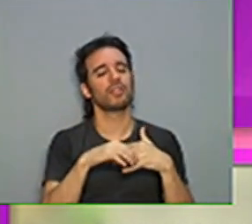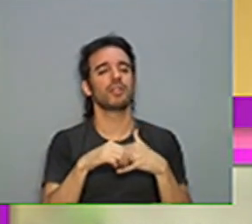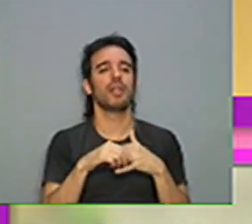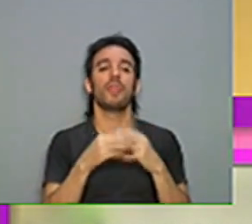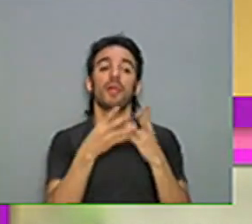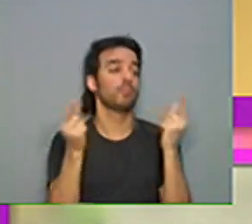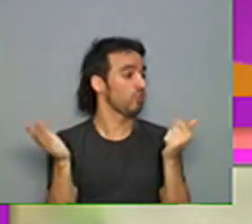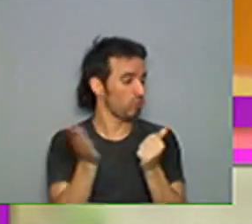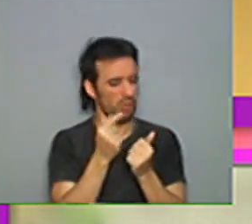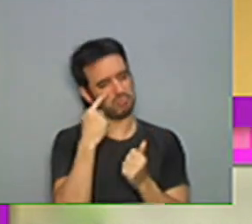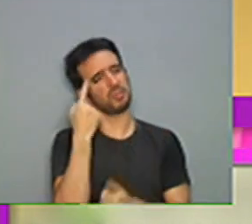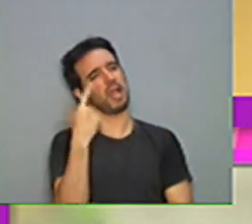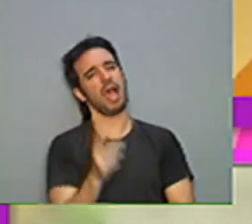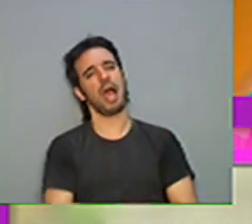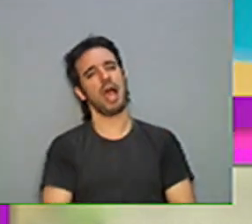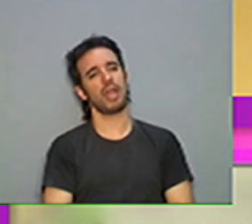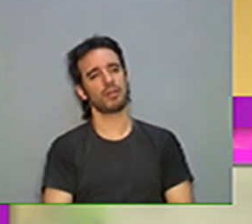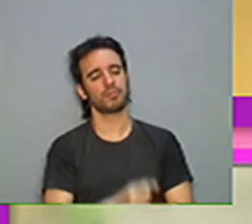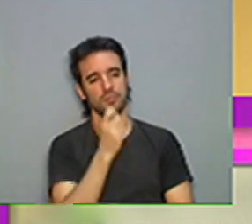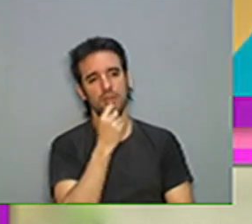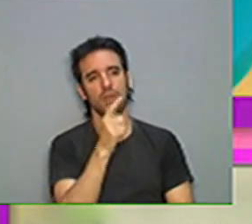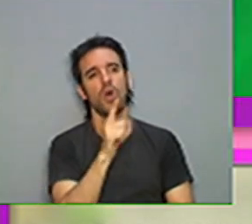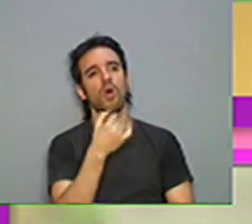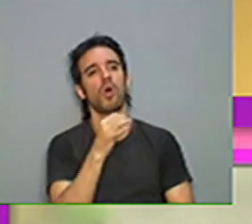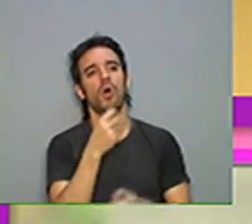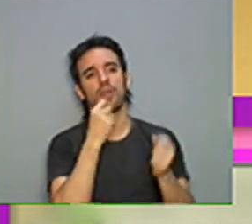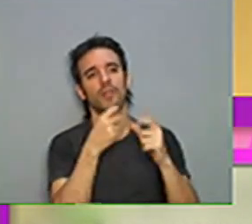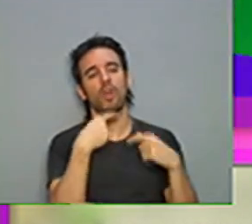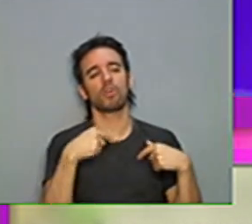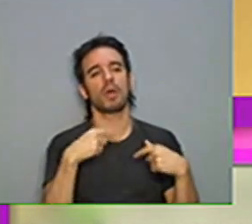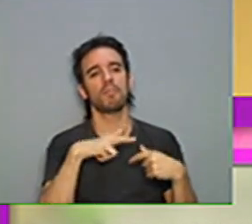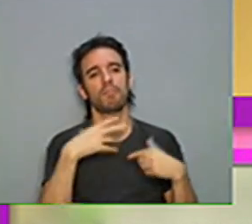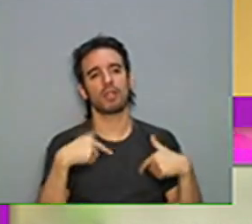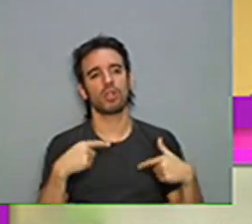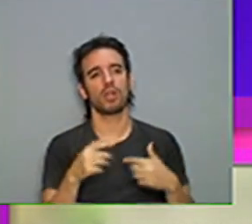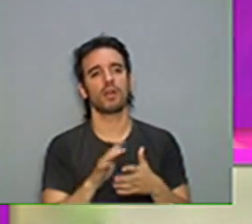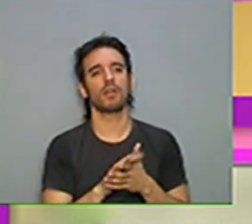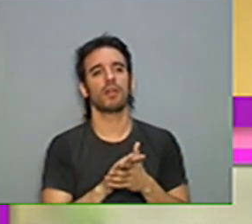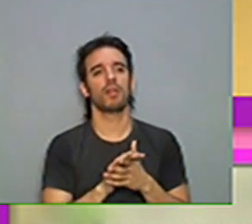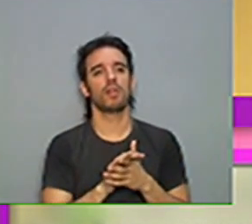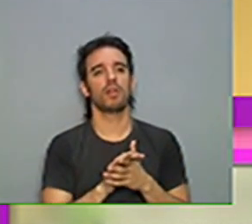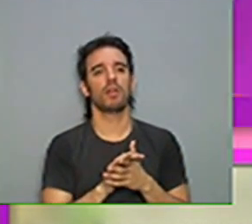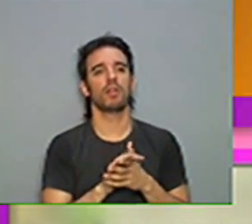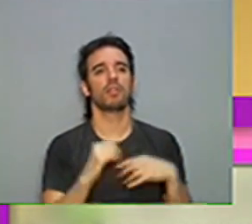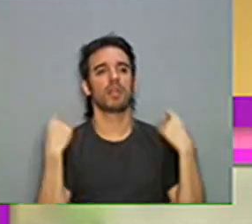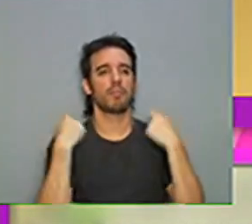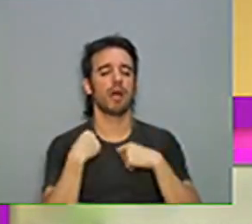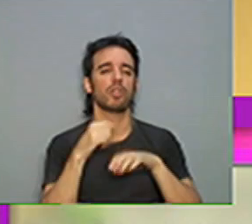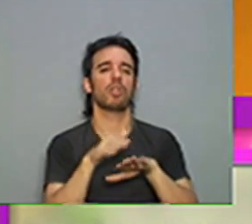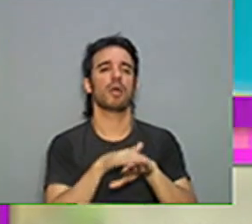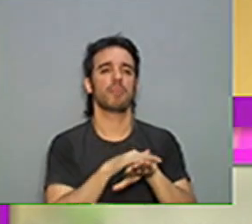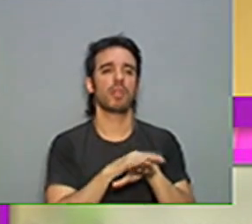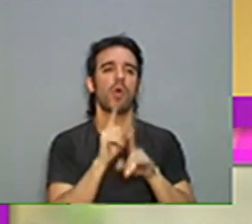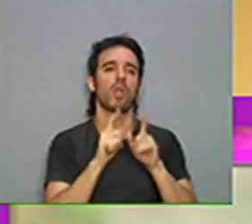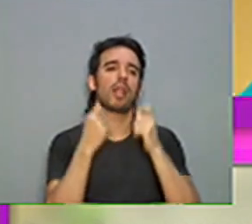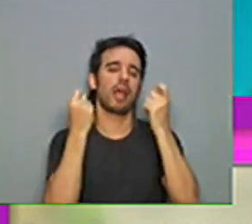Desapareció todo. Es rarísimo eso, ¿no? Porque ella está haciendo una subasta de sus objetos personales, el vestido, perdón, los zapatos, el casamiento. Algunas cosas la está